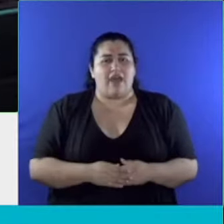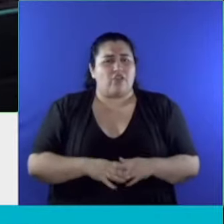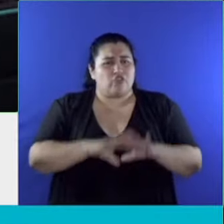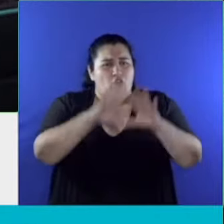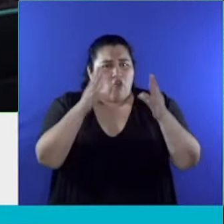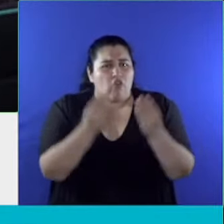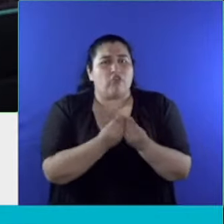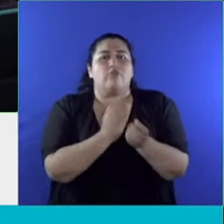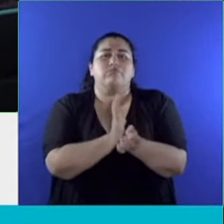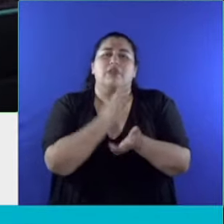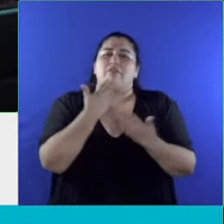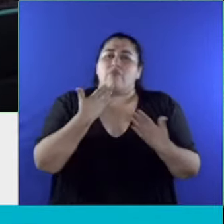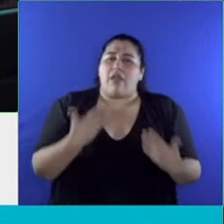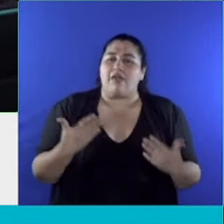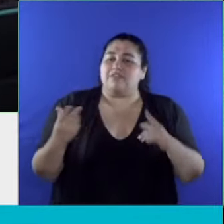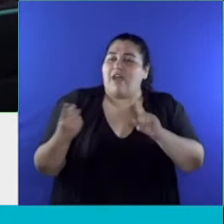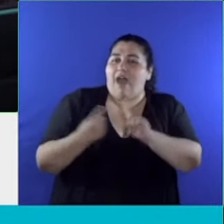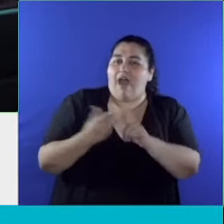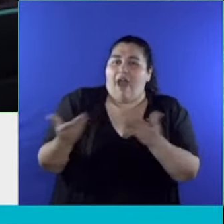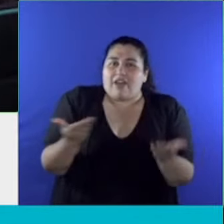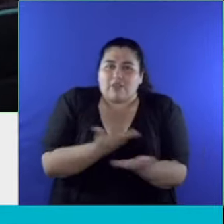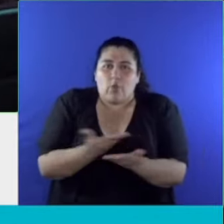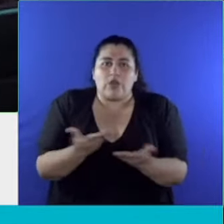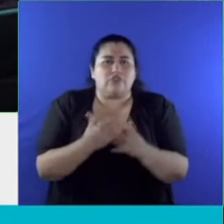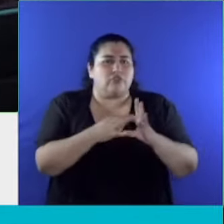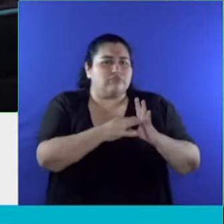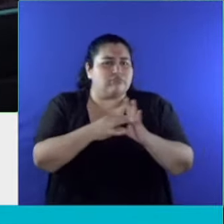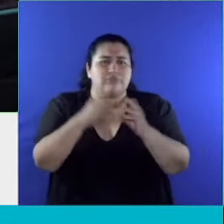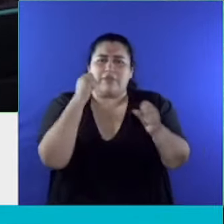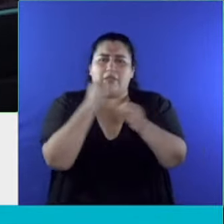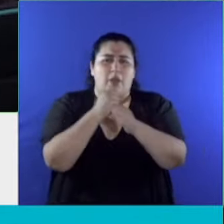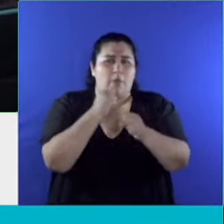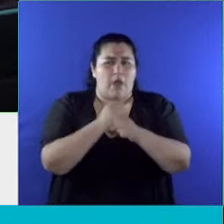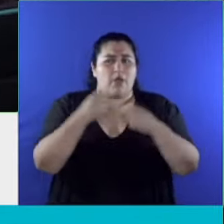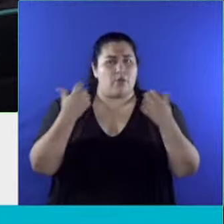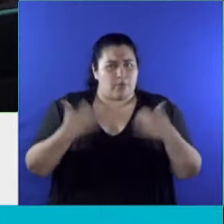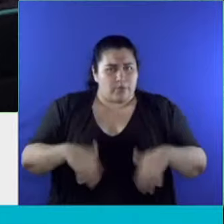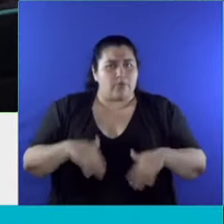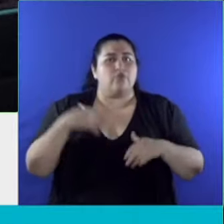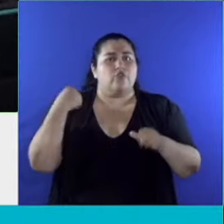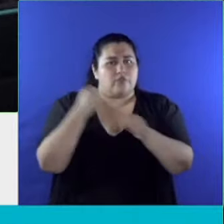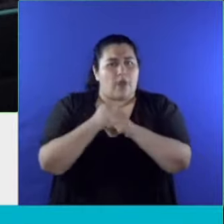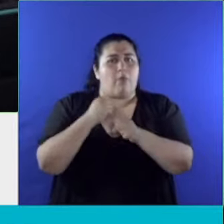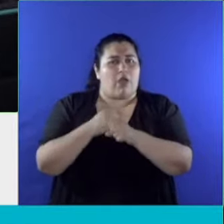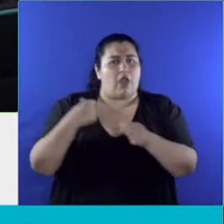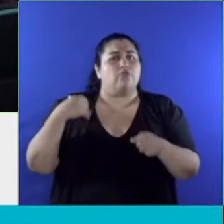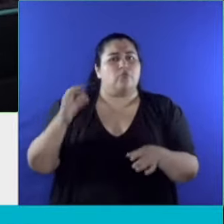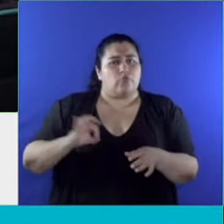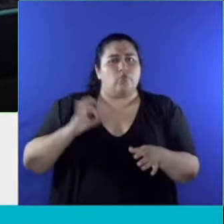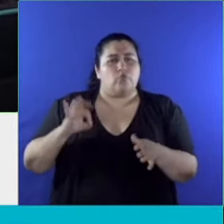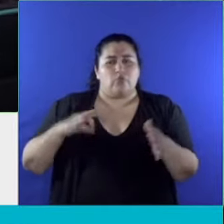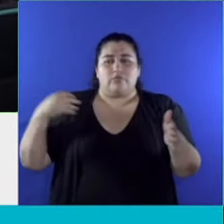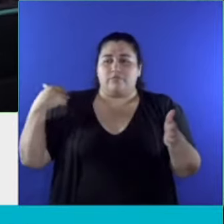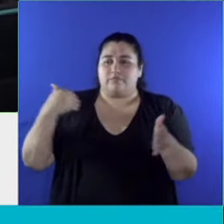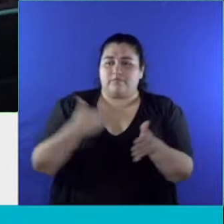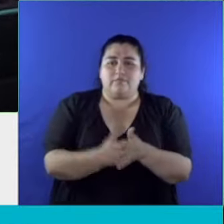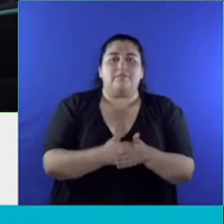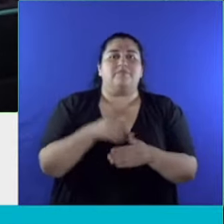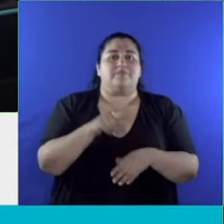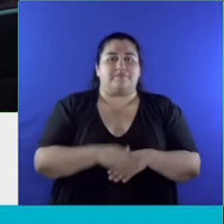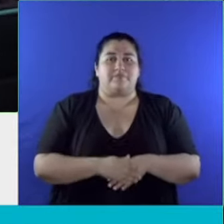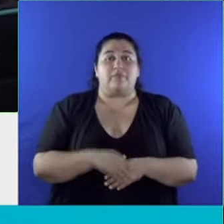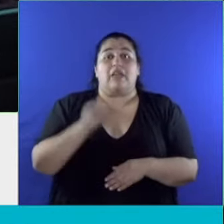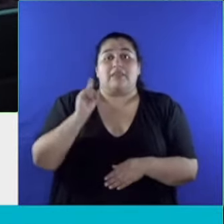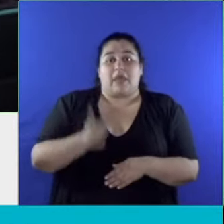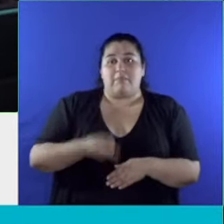una una articulación que ya venimos trabajando desde hace muchísimo tiempo ahora hace muy poco se instaló el